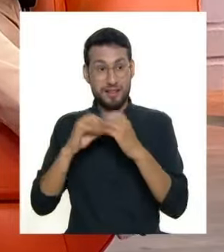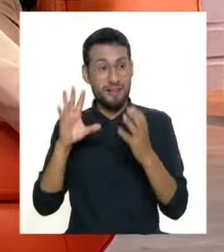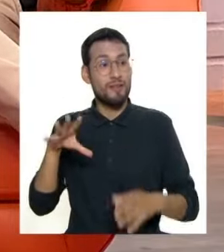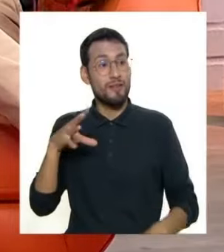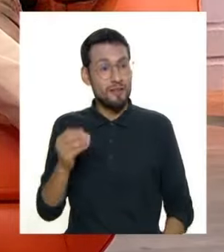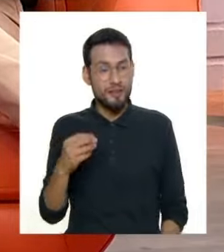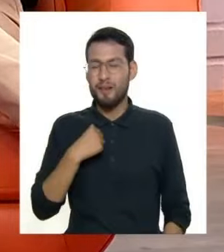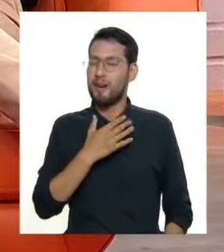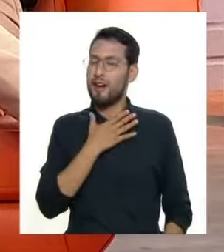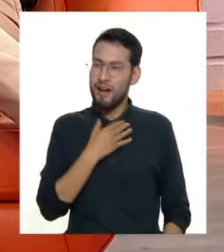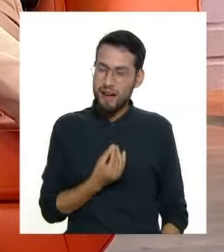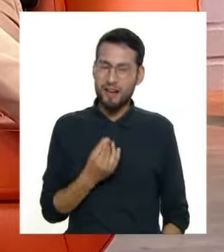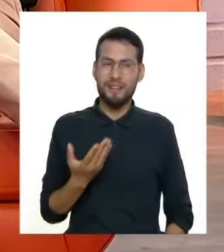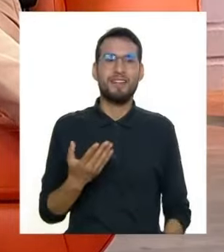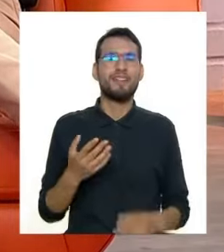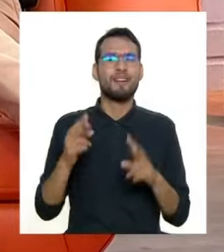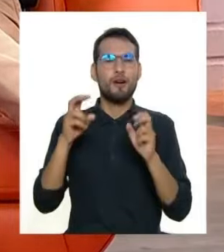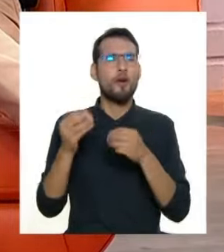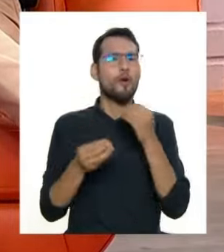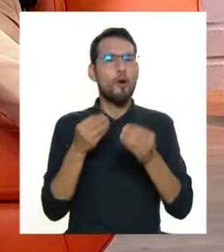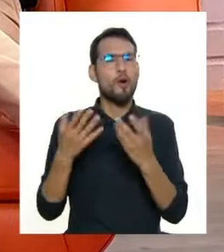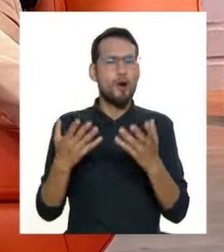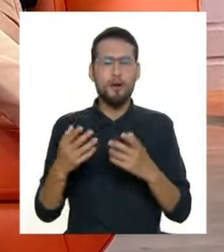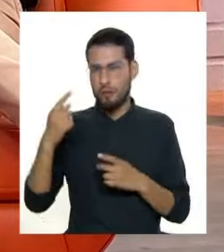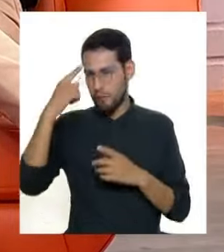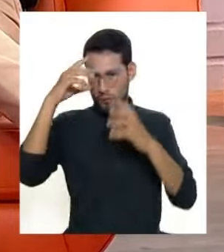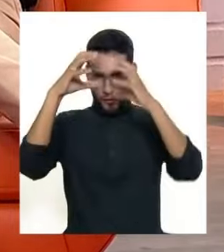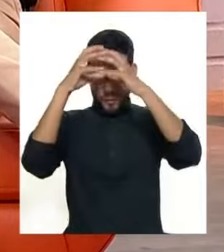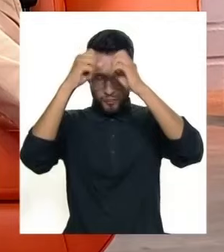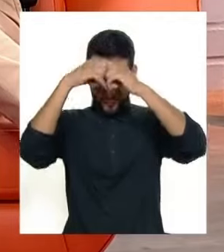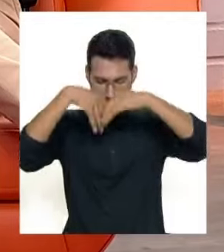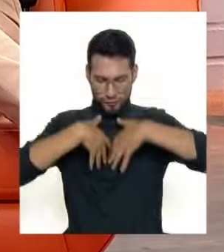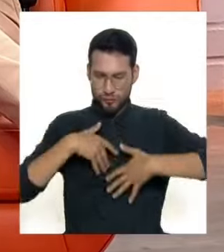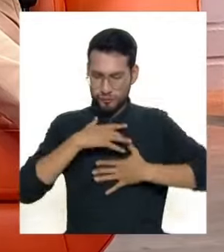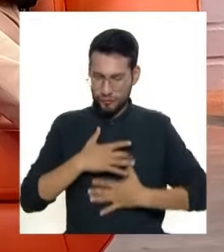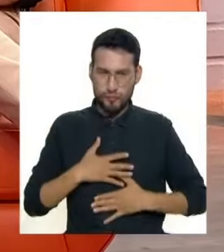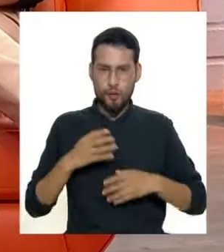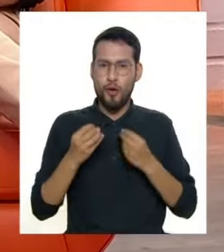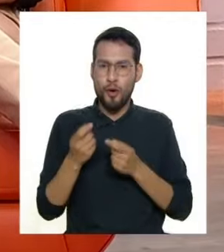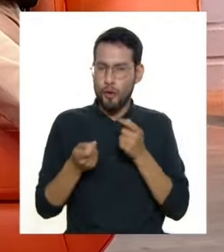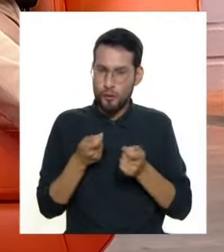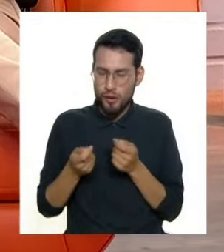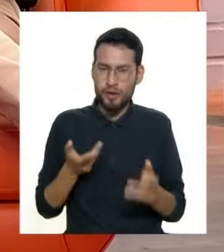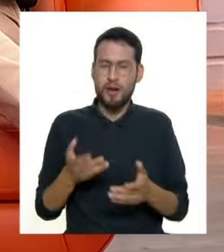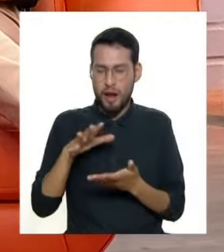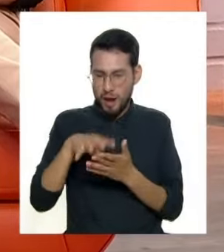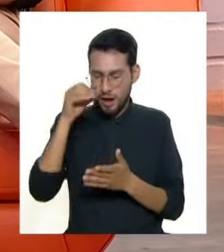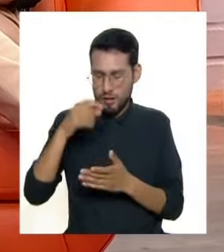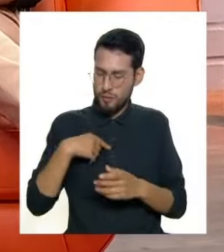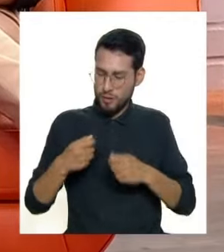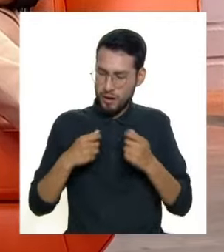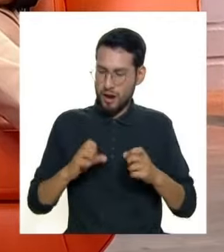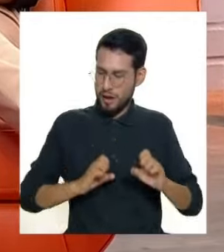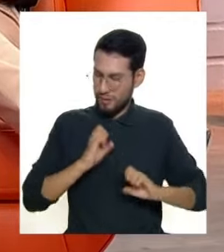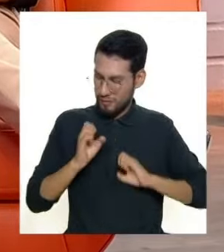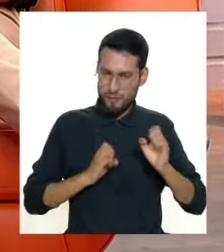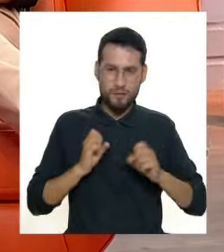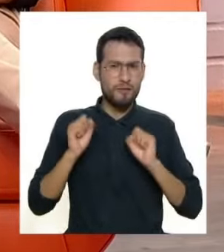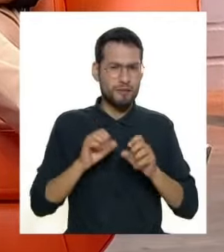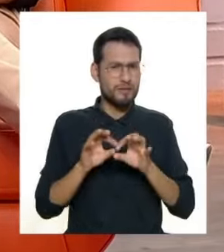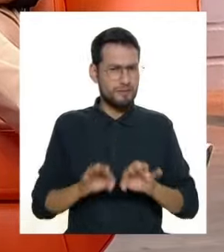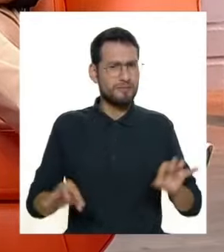algo que nos encanta, sobre cómo funciona nuestro cerebro, cómo gestionamos, aprender a gestionar nuestras emociones, que